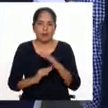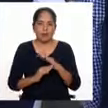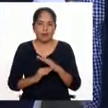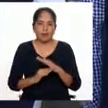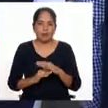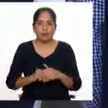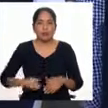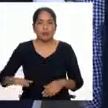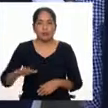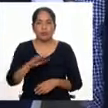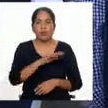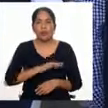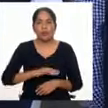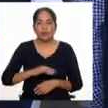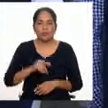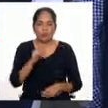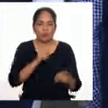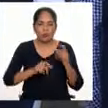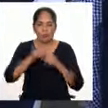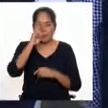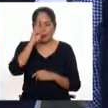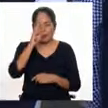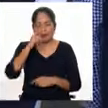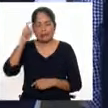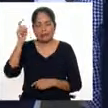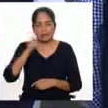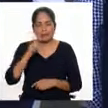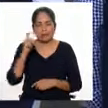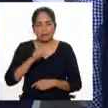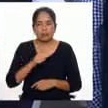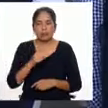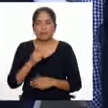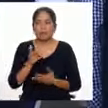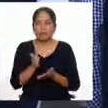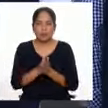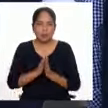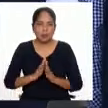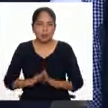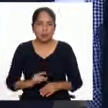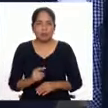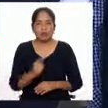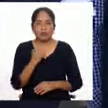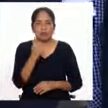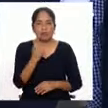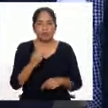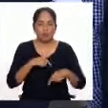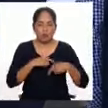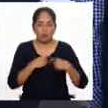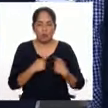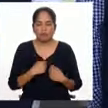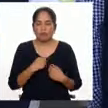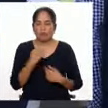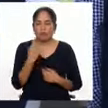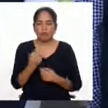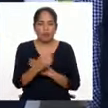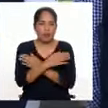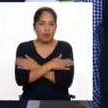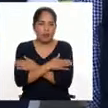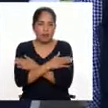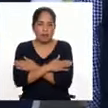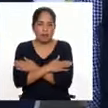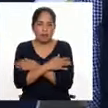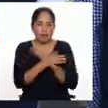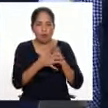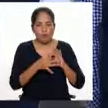peruanos, creo que nos debemos encontrar en un solo corazón y en un abrazo único,